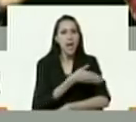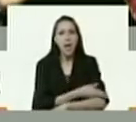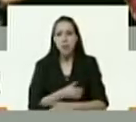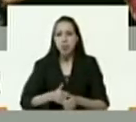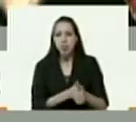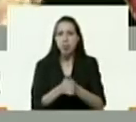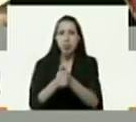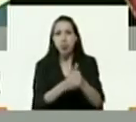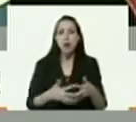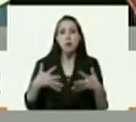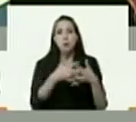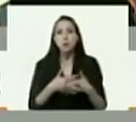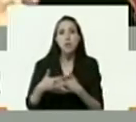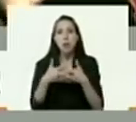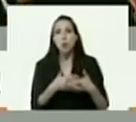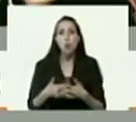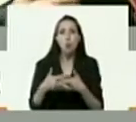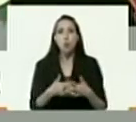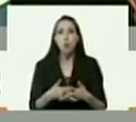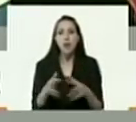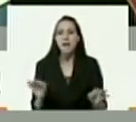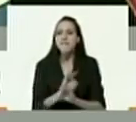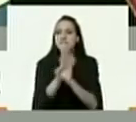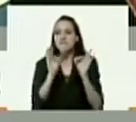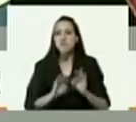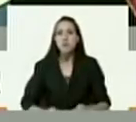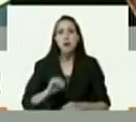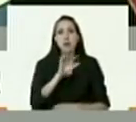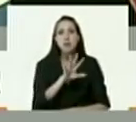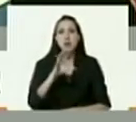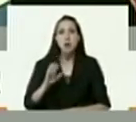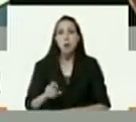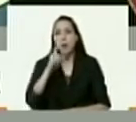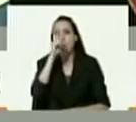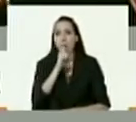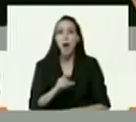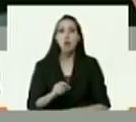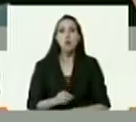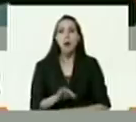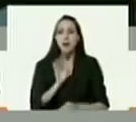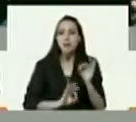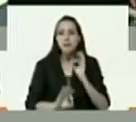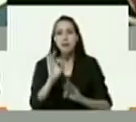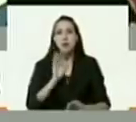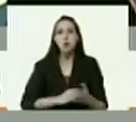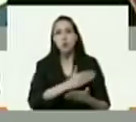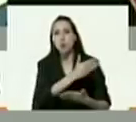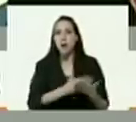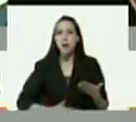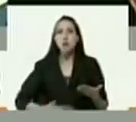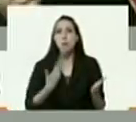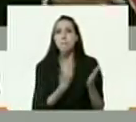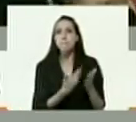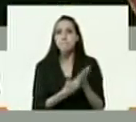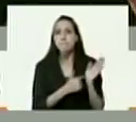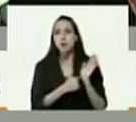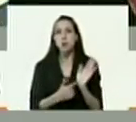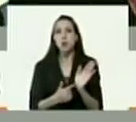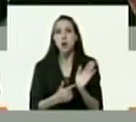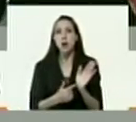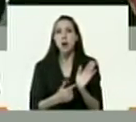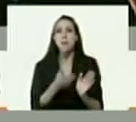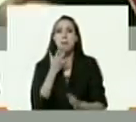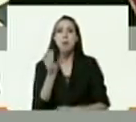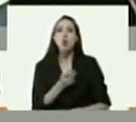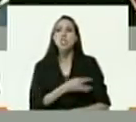menos guardaban la forma. Ya tenían que pasar 20 años o 50 años para que se desclasificaran los documentos y se tuvieran las pruebas. Léase Chile, por